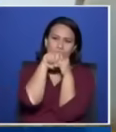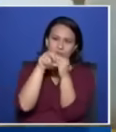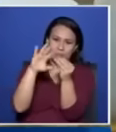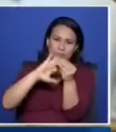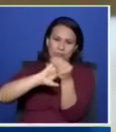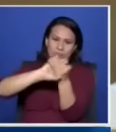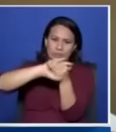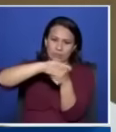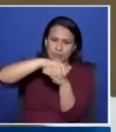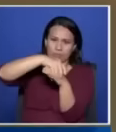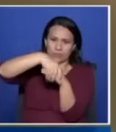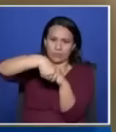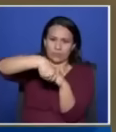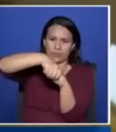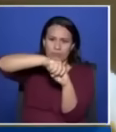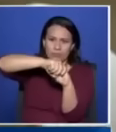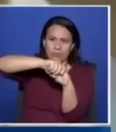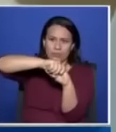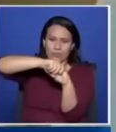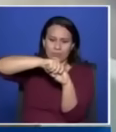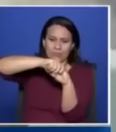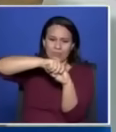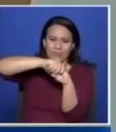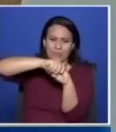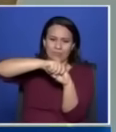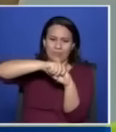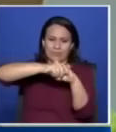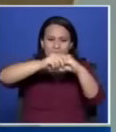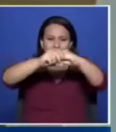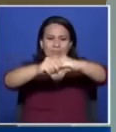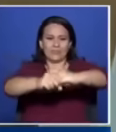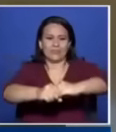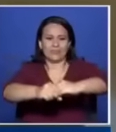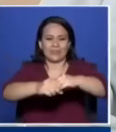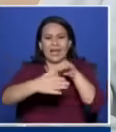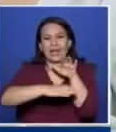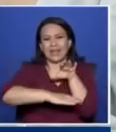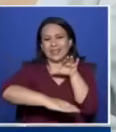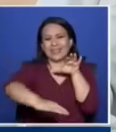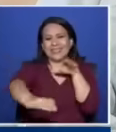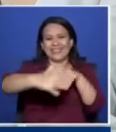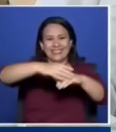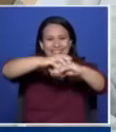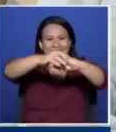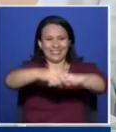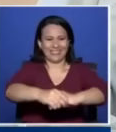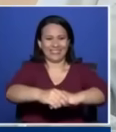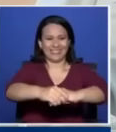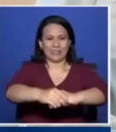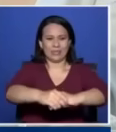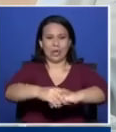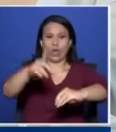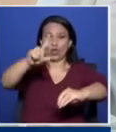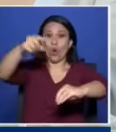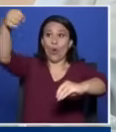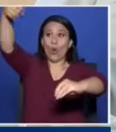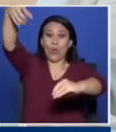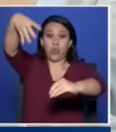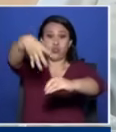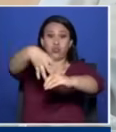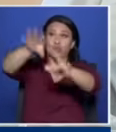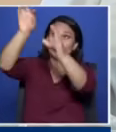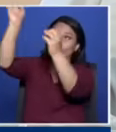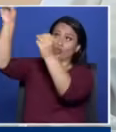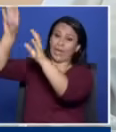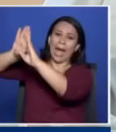sus tallitos, ¿verdad? Y ponerlos en un recipiente que esté lejos de la luz del